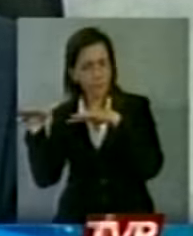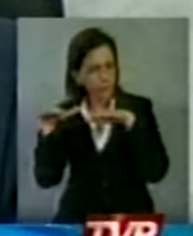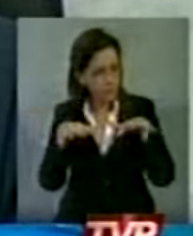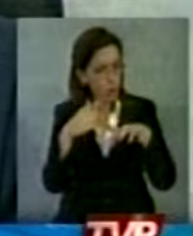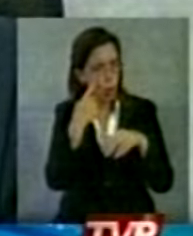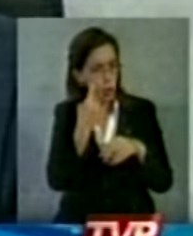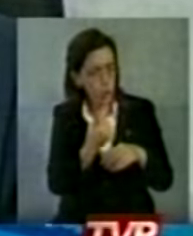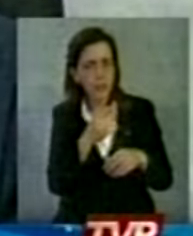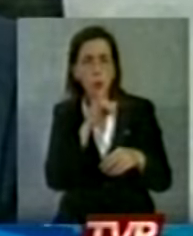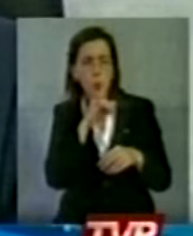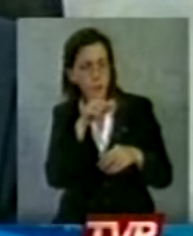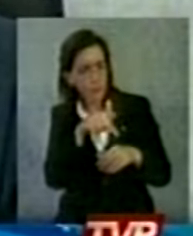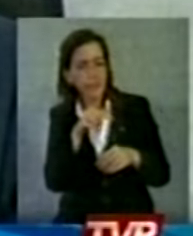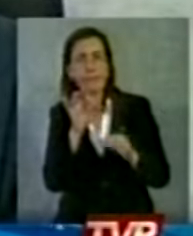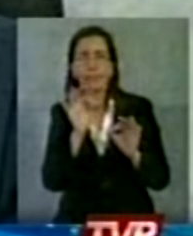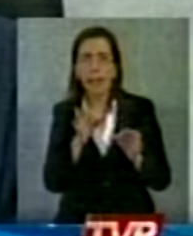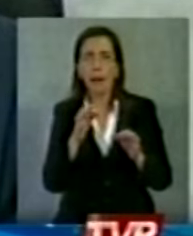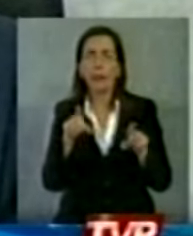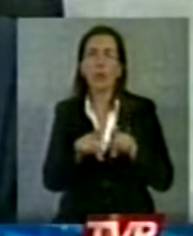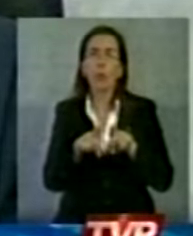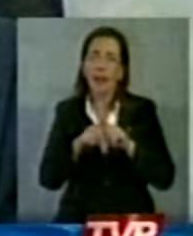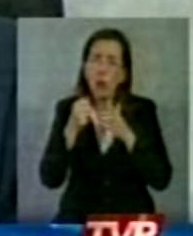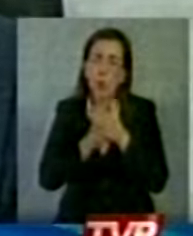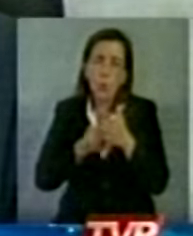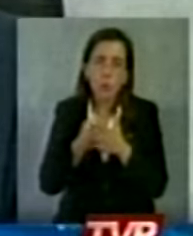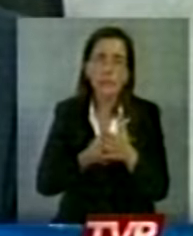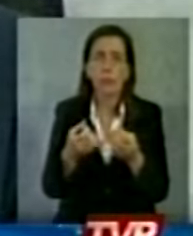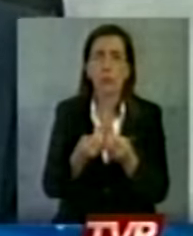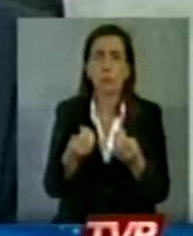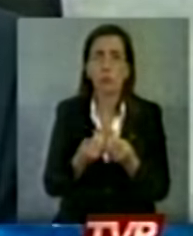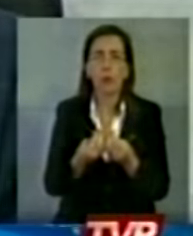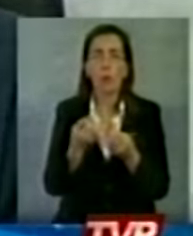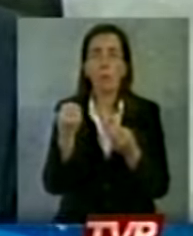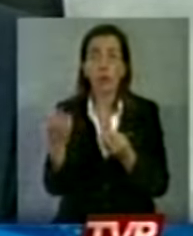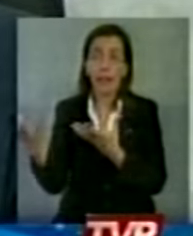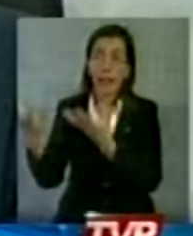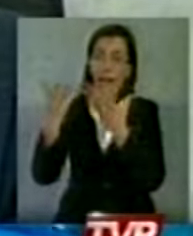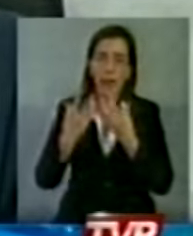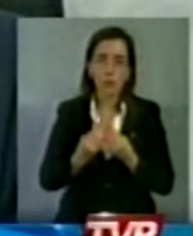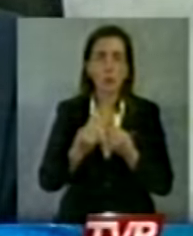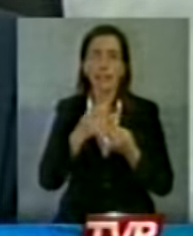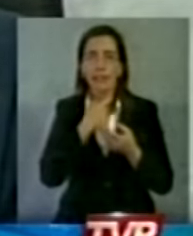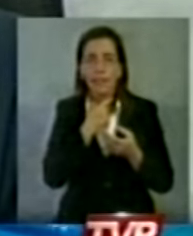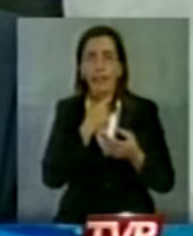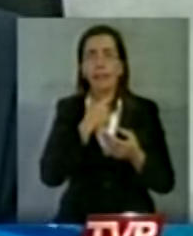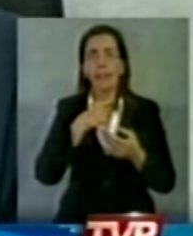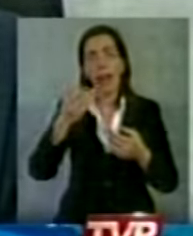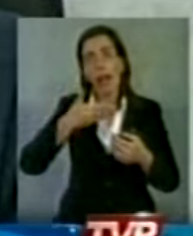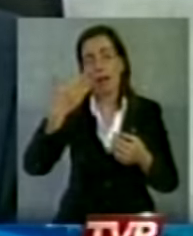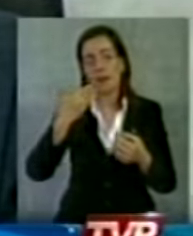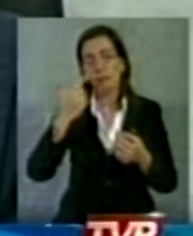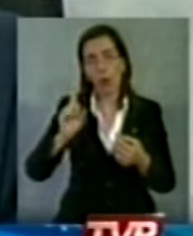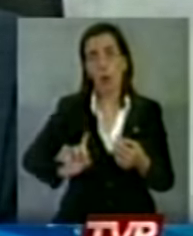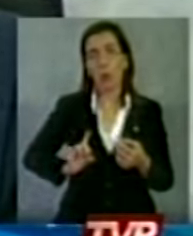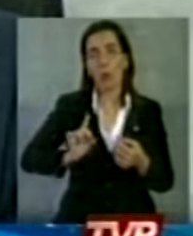sus sudores con los nuestros, a la vez que la propia, han contribuido a labrar la grandeza